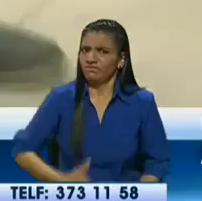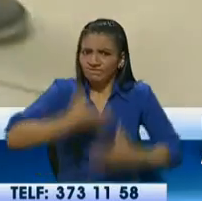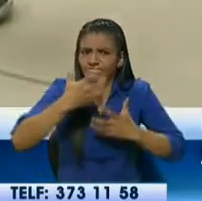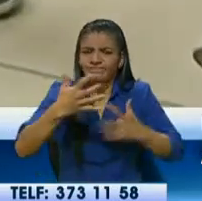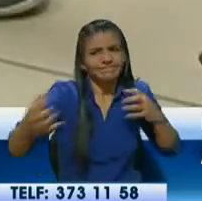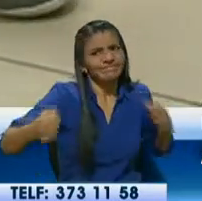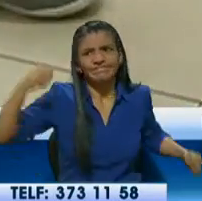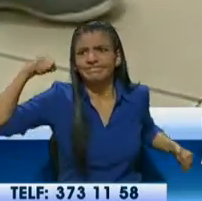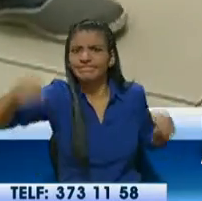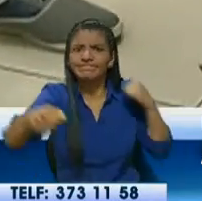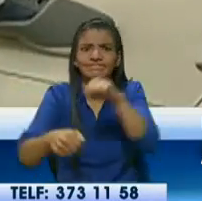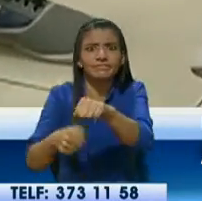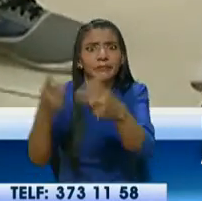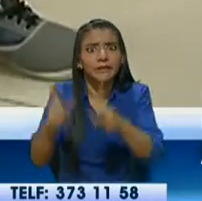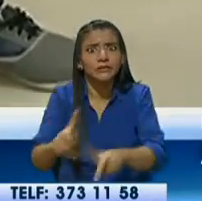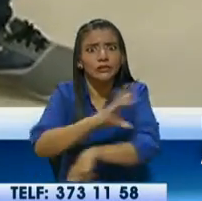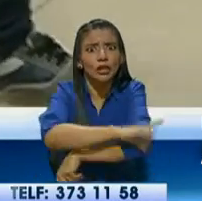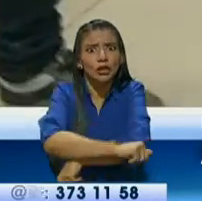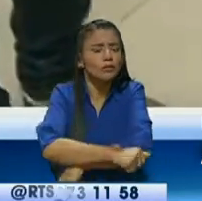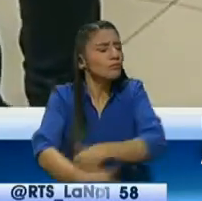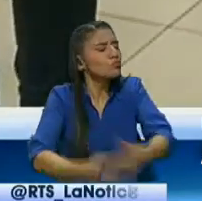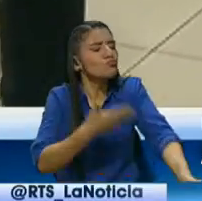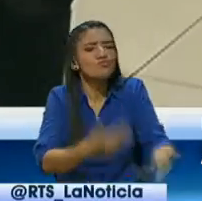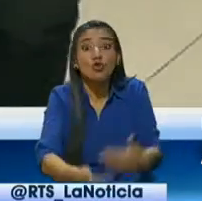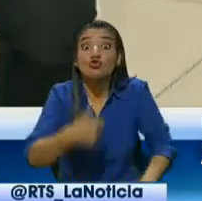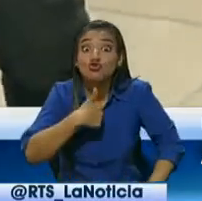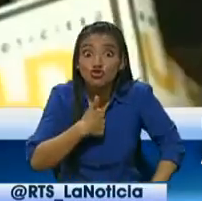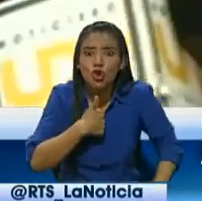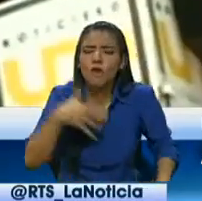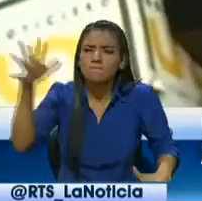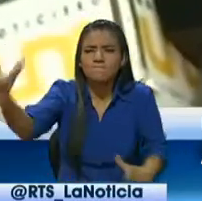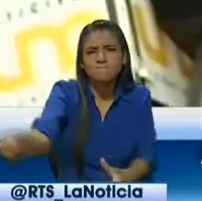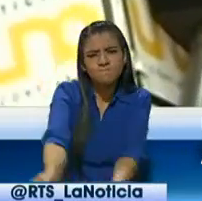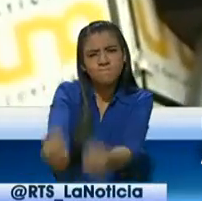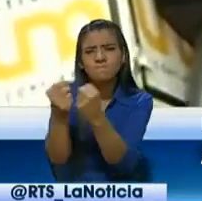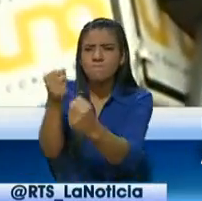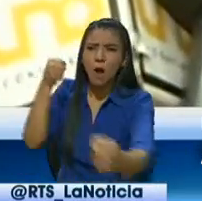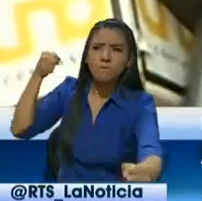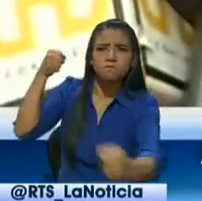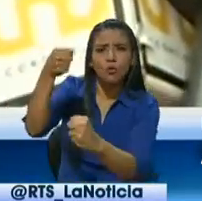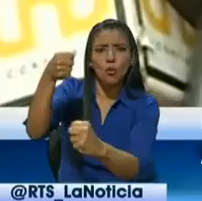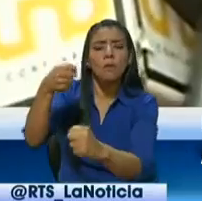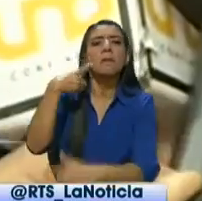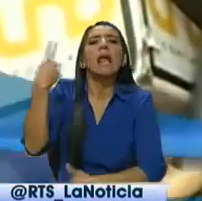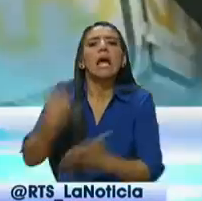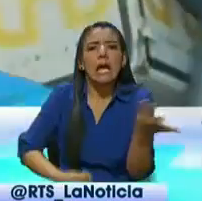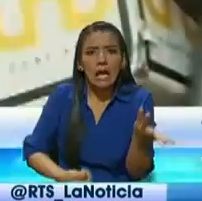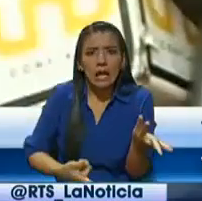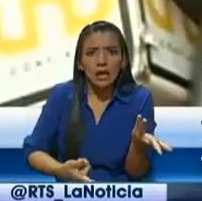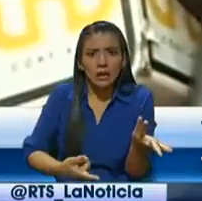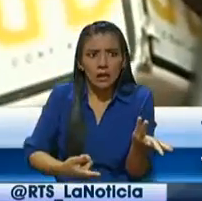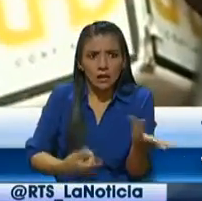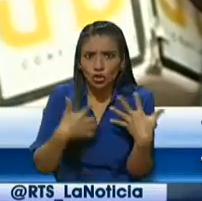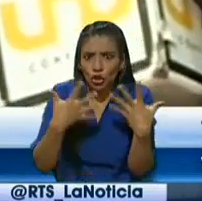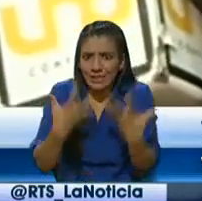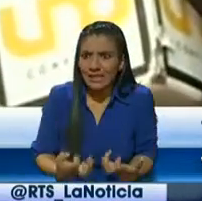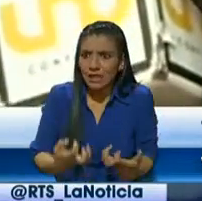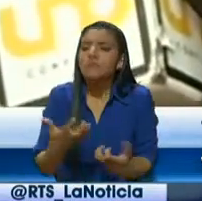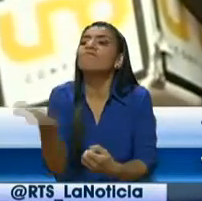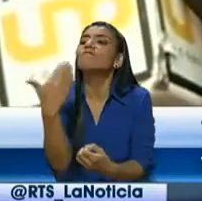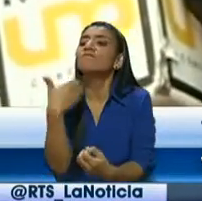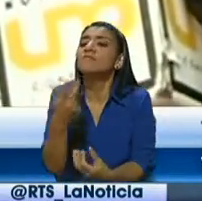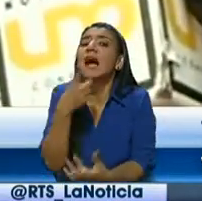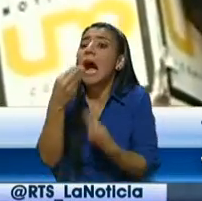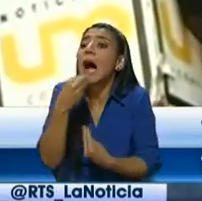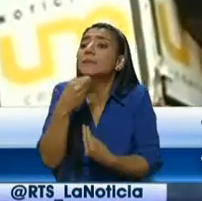los malhechores. A puños limpios me tuve que enfrentar con uno para que ellos me puedan coger y que me puedan brindar la información de dónde está.